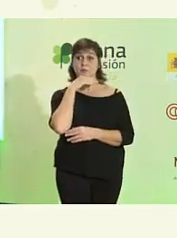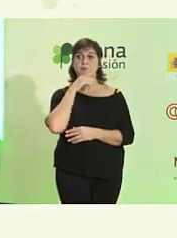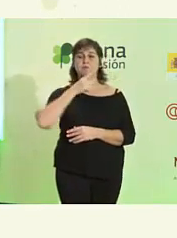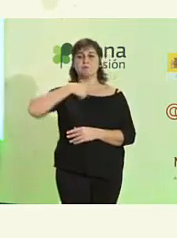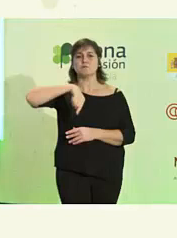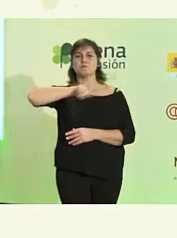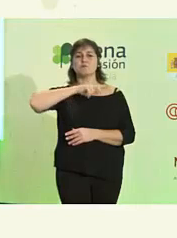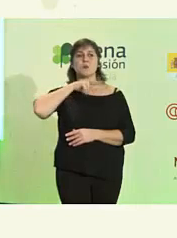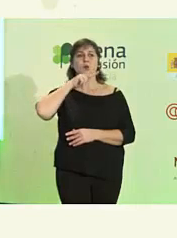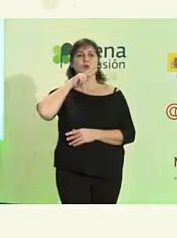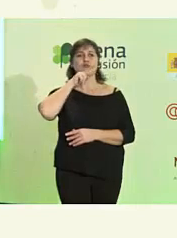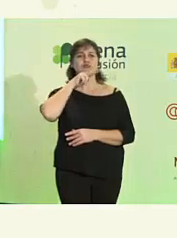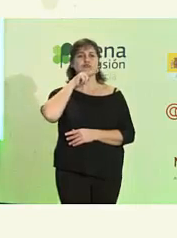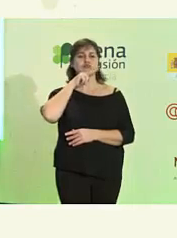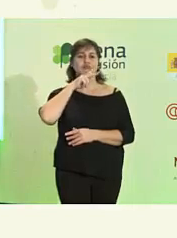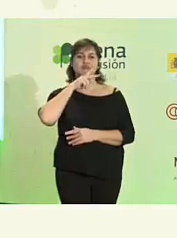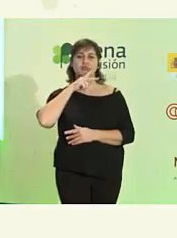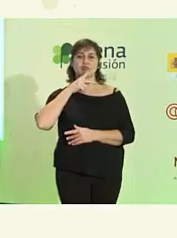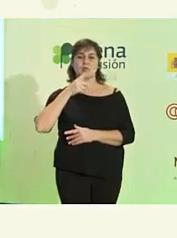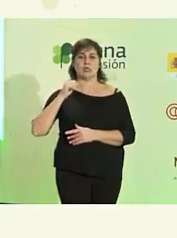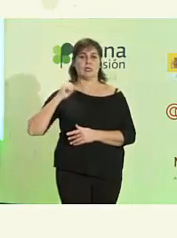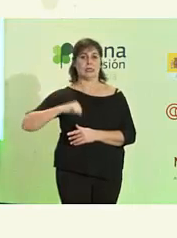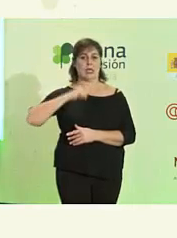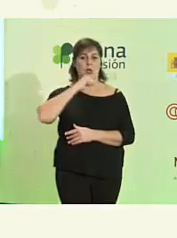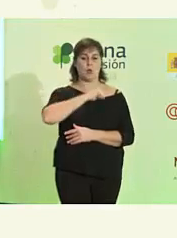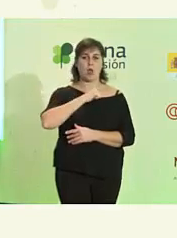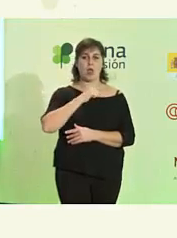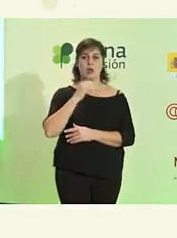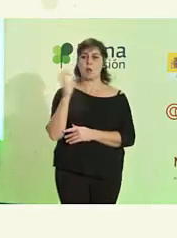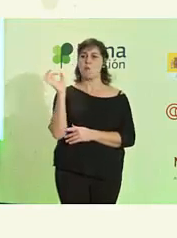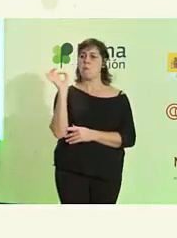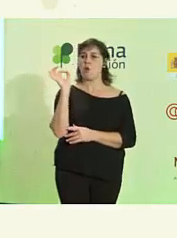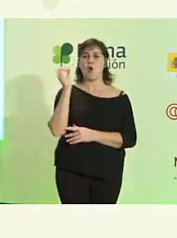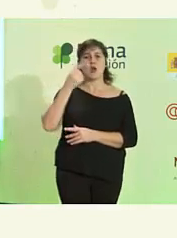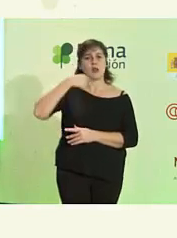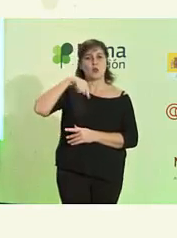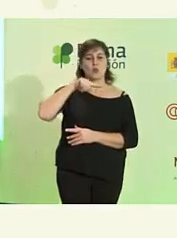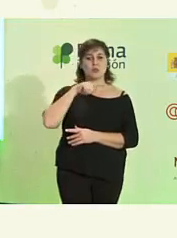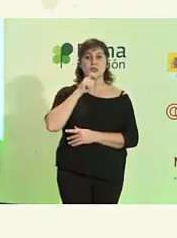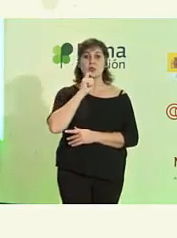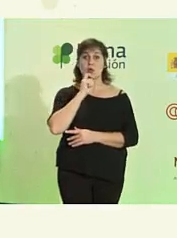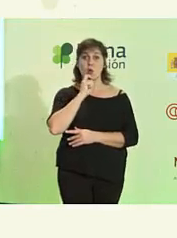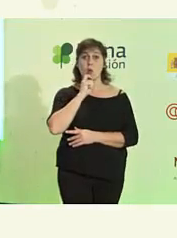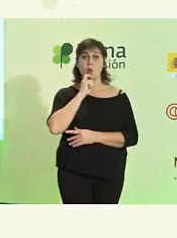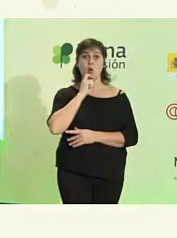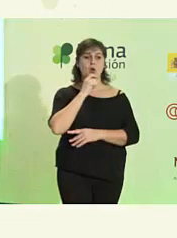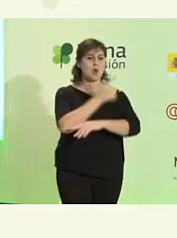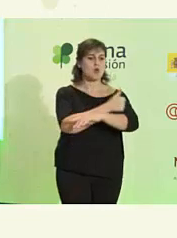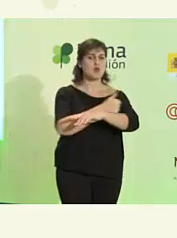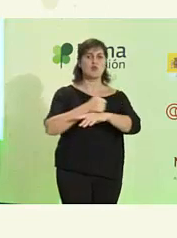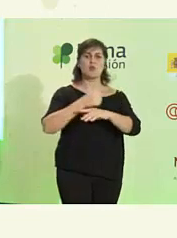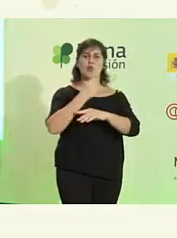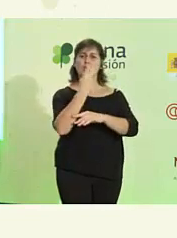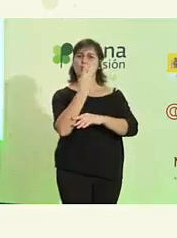hablamos sobre Taiwán, donde se encuentra nuestra moneda, nuestros datos demográficos,